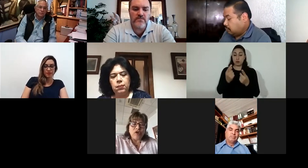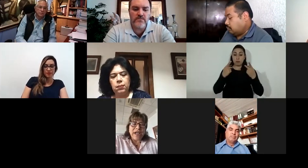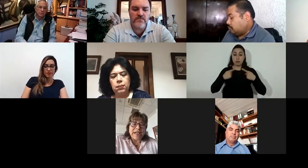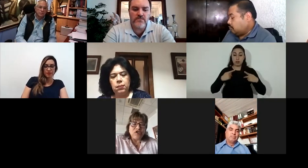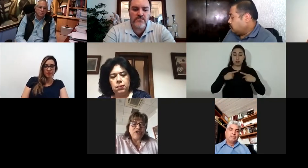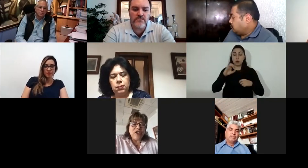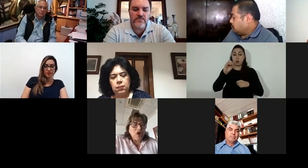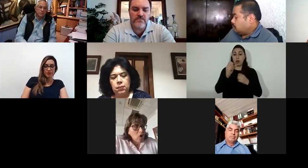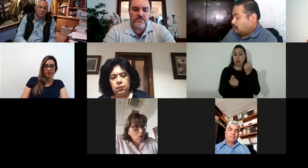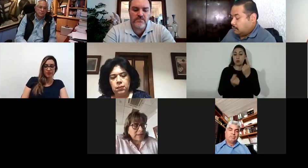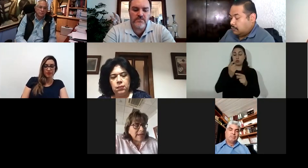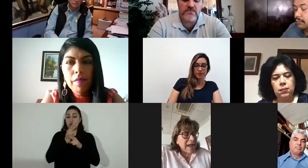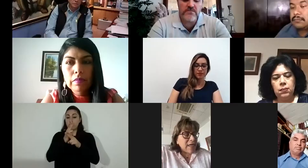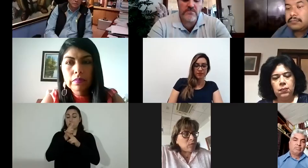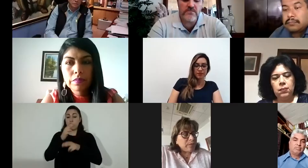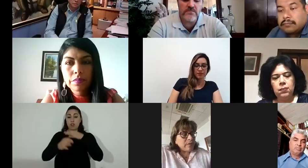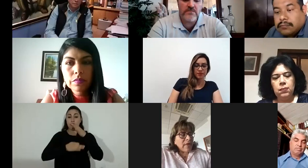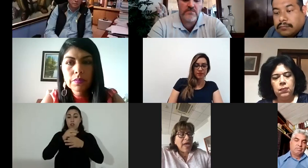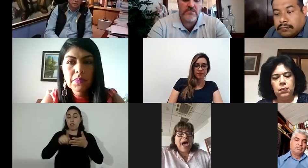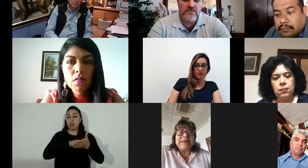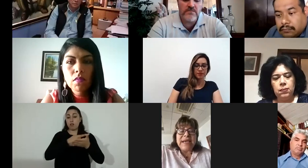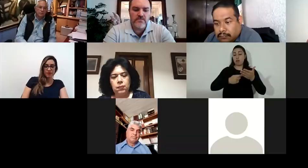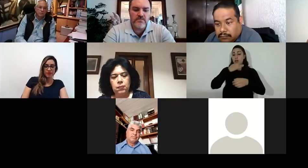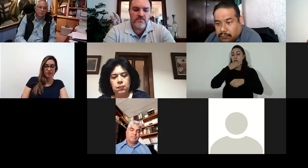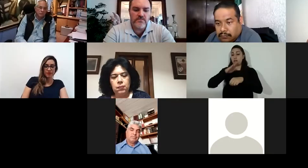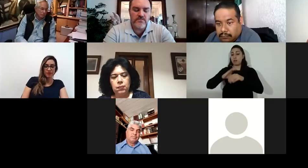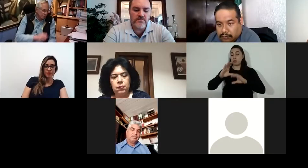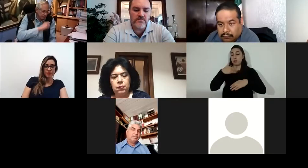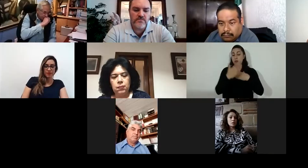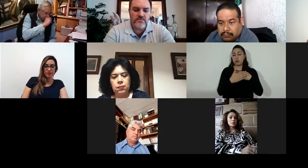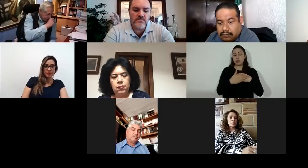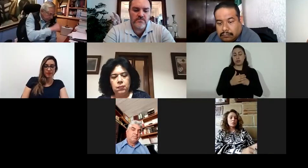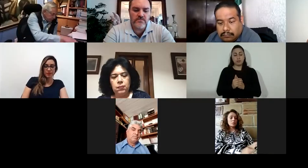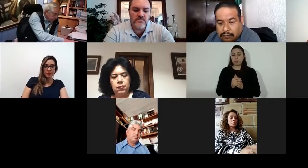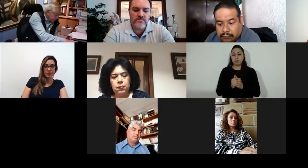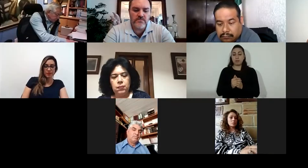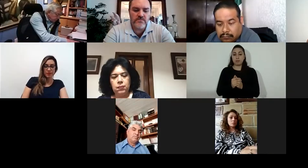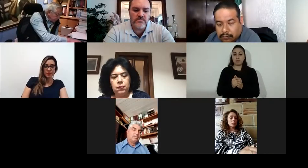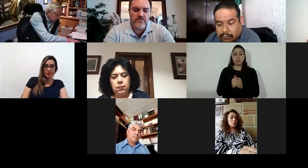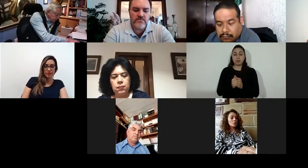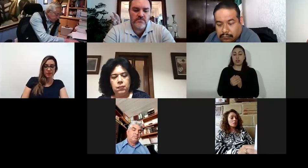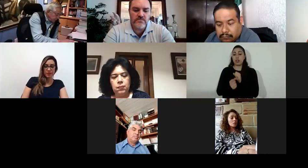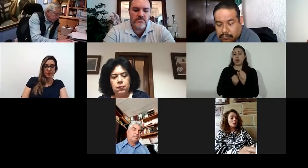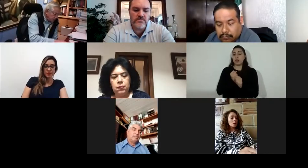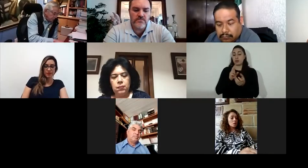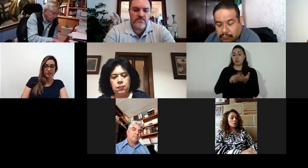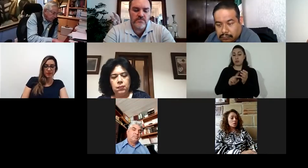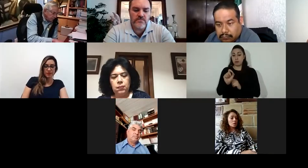de comunicación lo han señalado. Así que durante este ejercicio